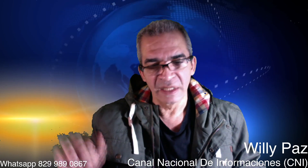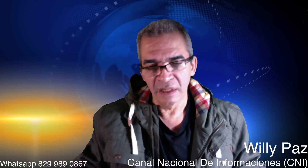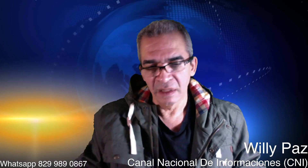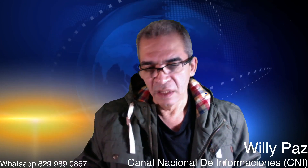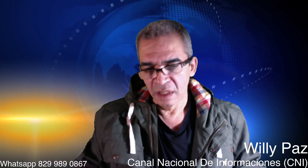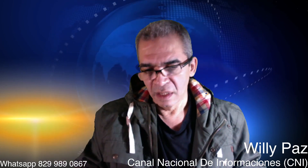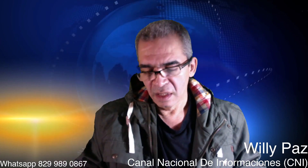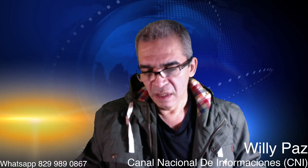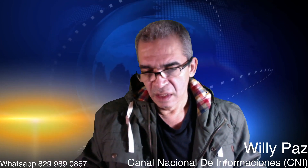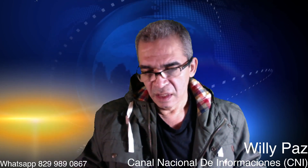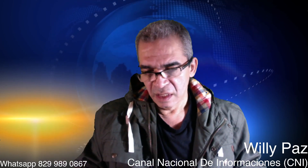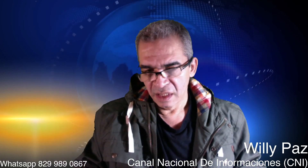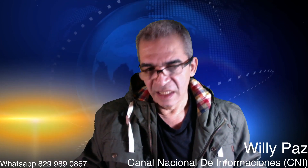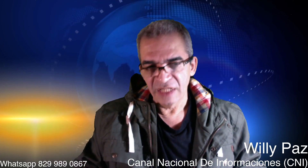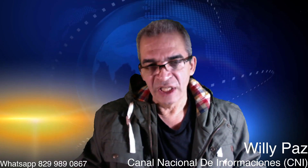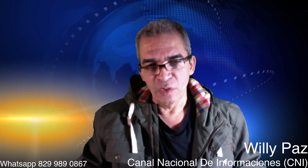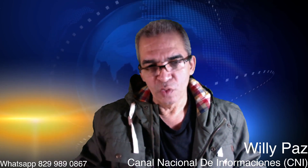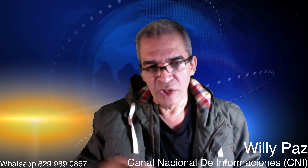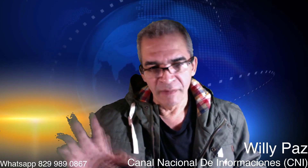para